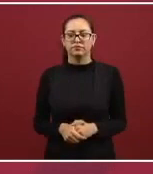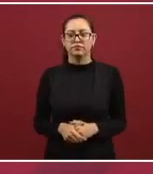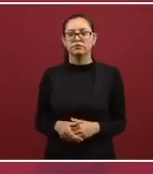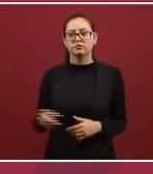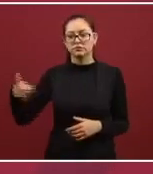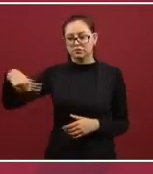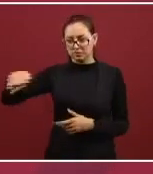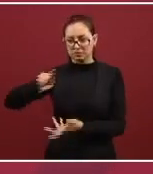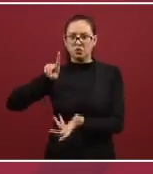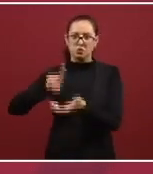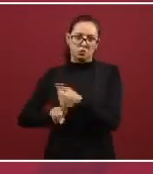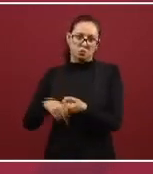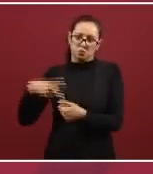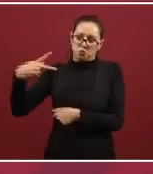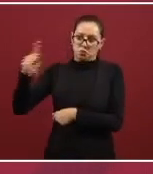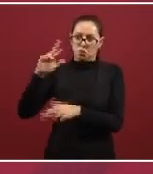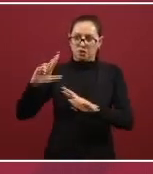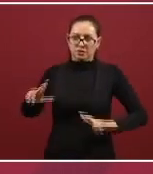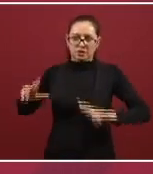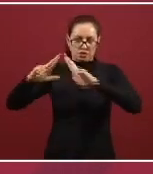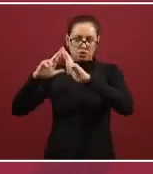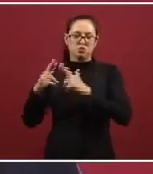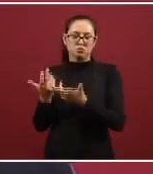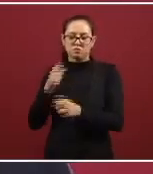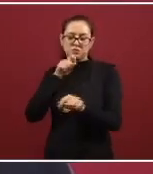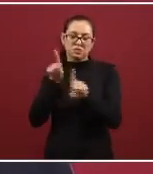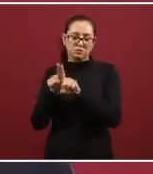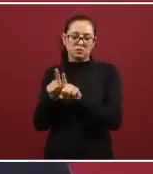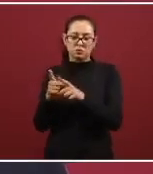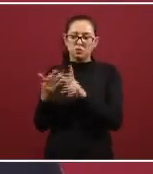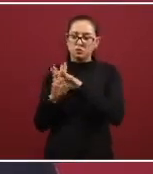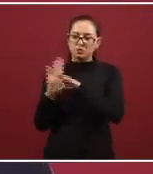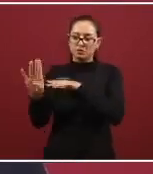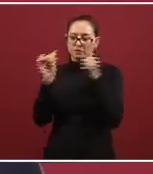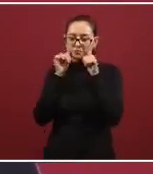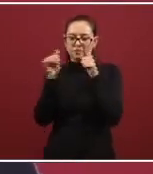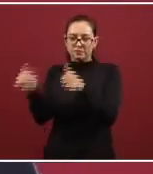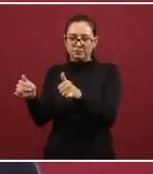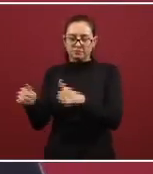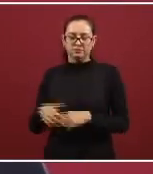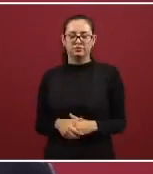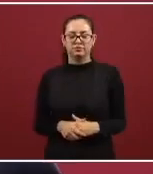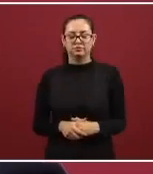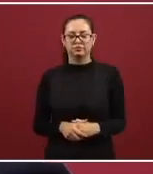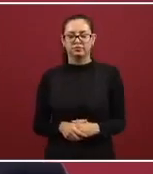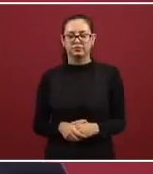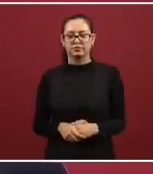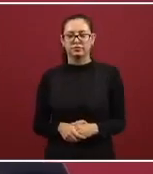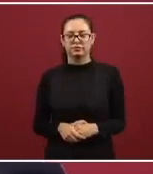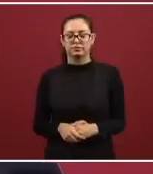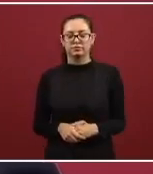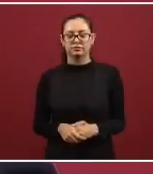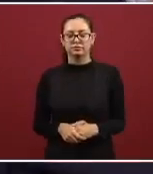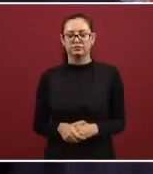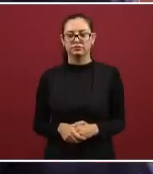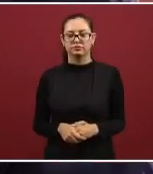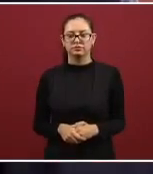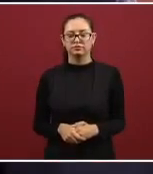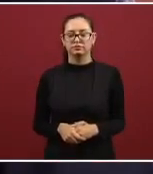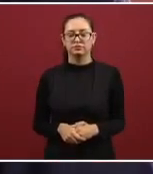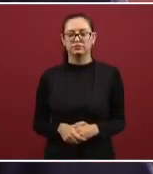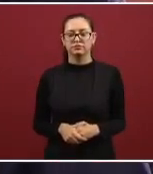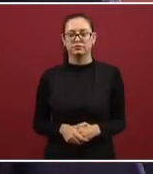pastoral social que atiende a migrantes. Y vinieron